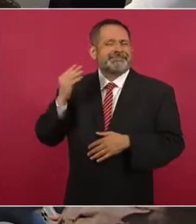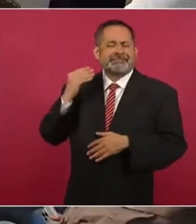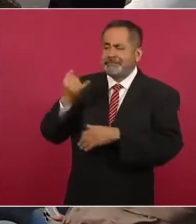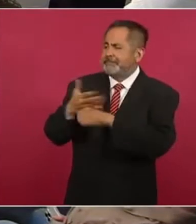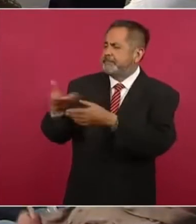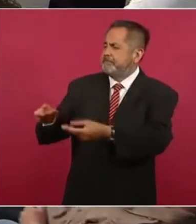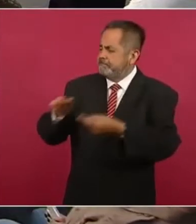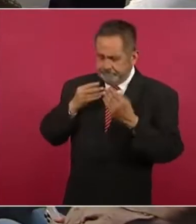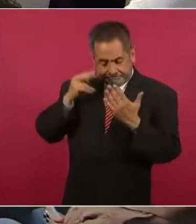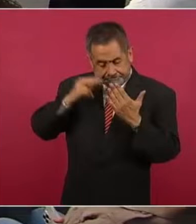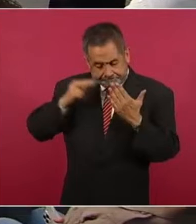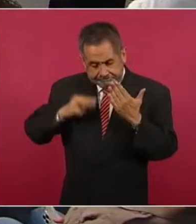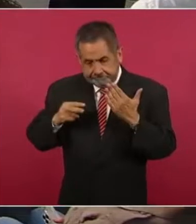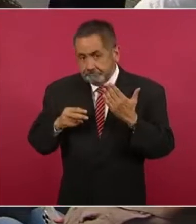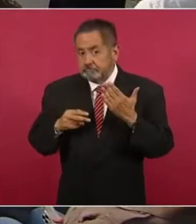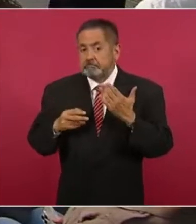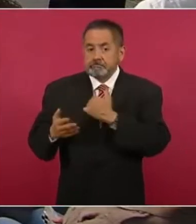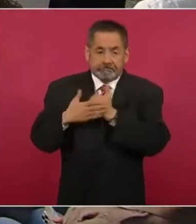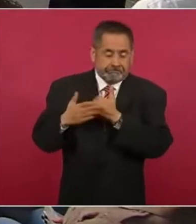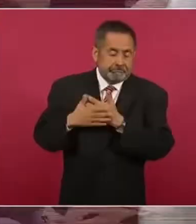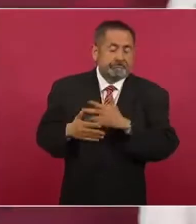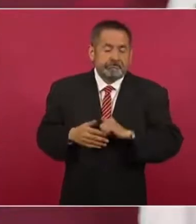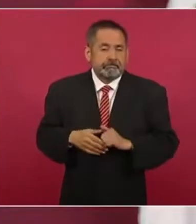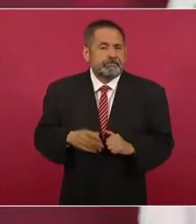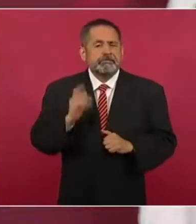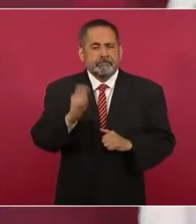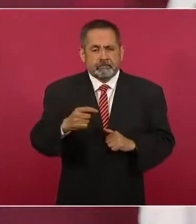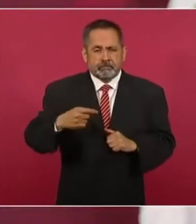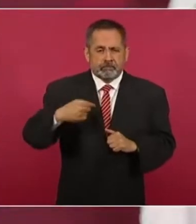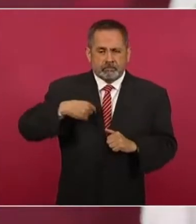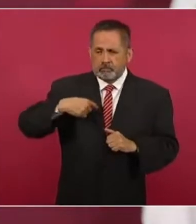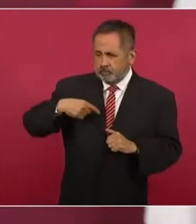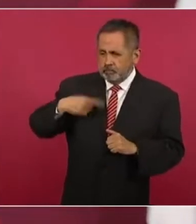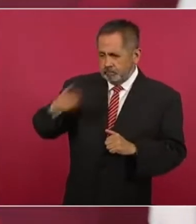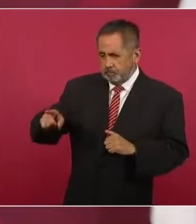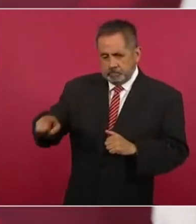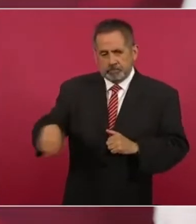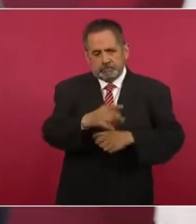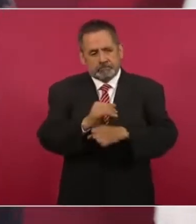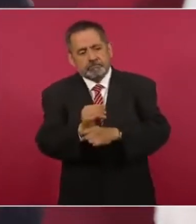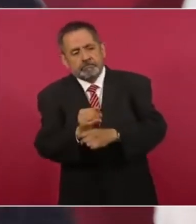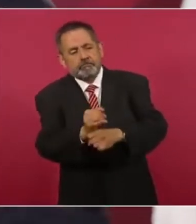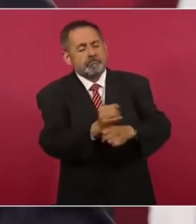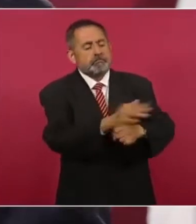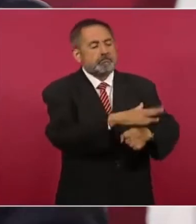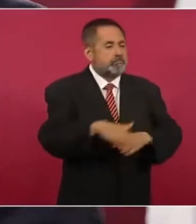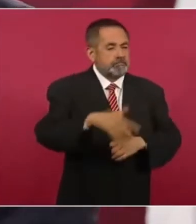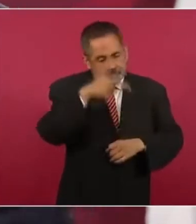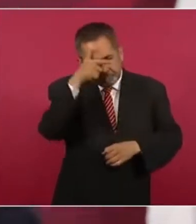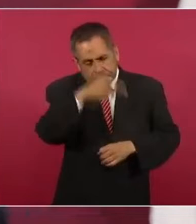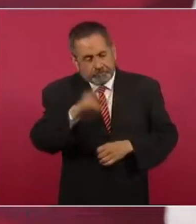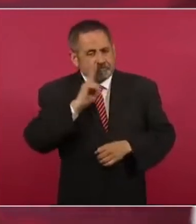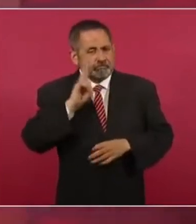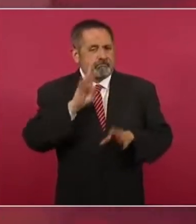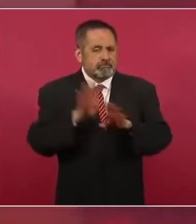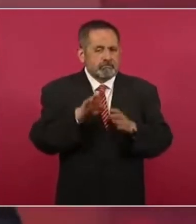informe porque mandamos a hacer una exploración con el propósito de ver